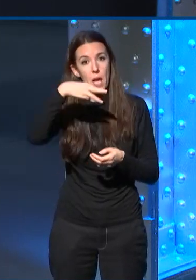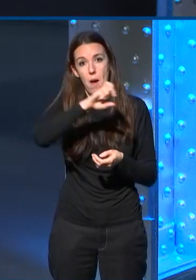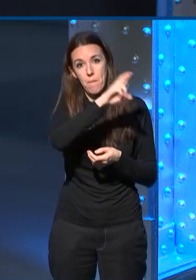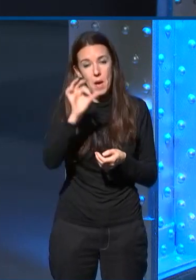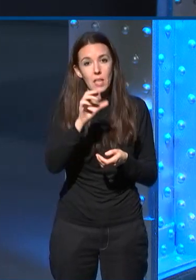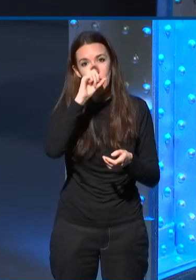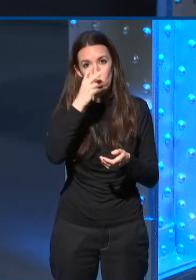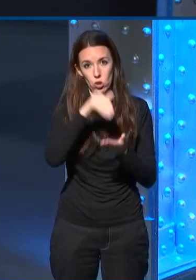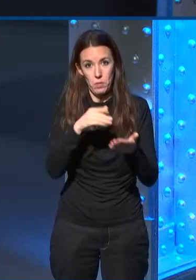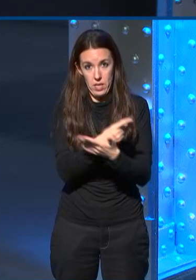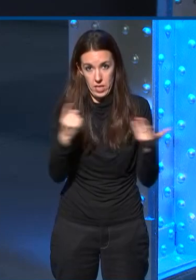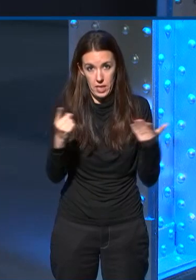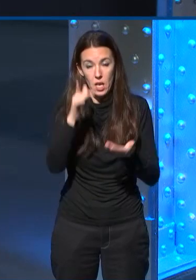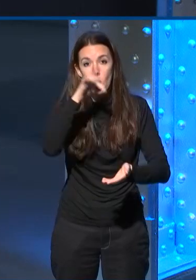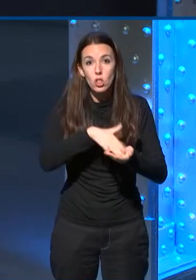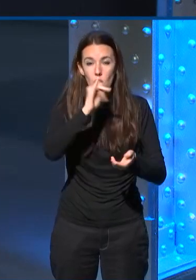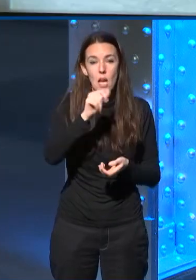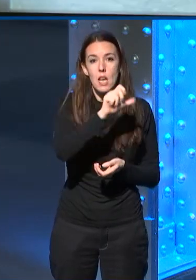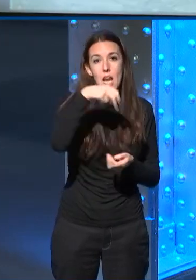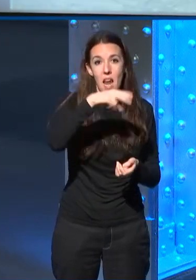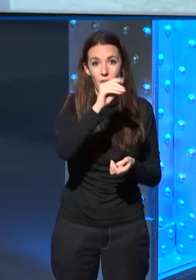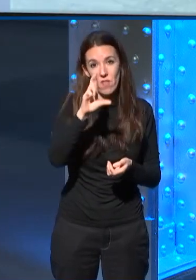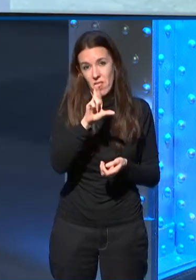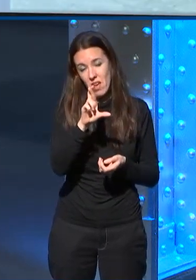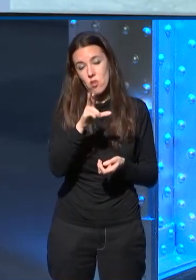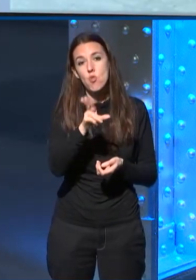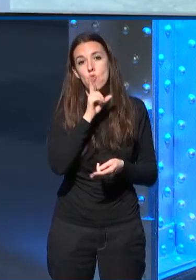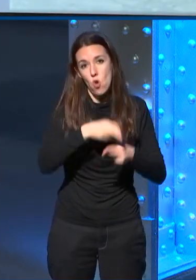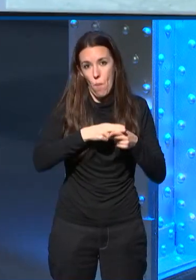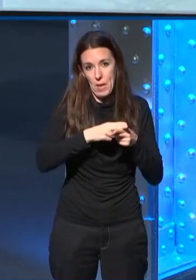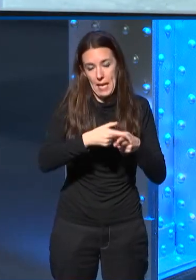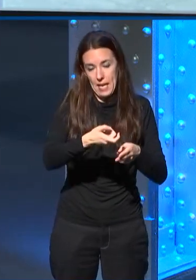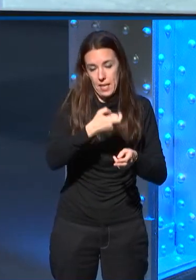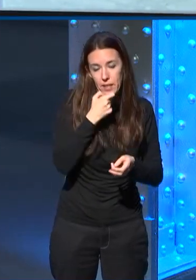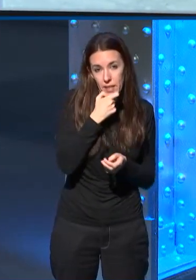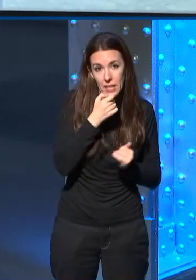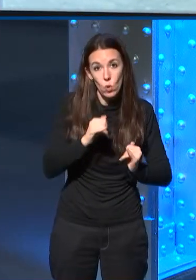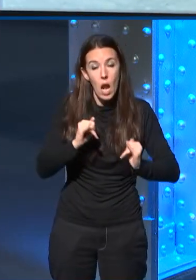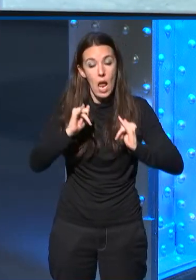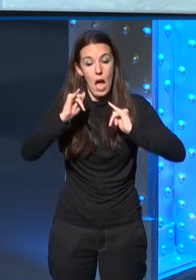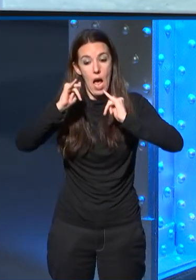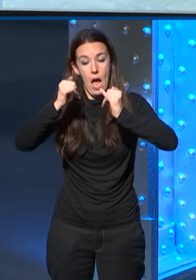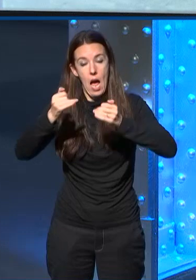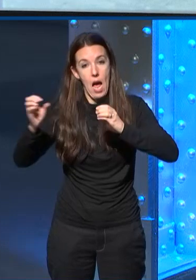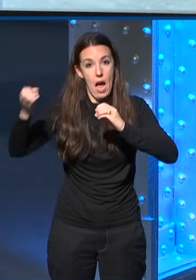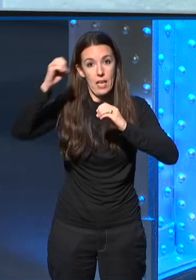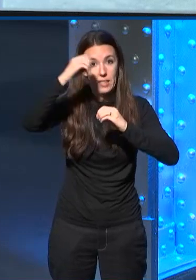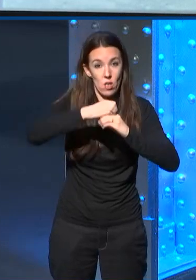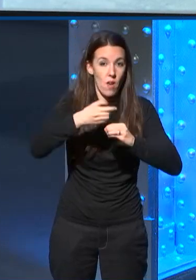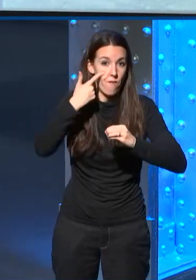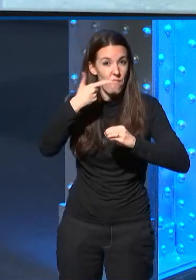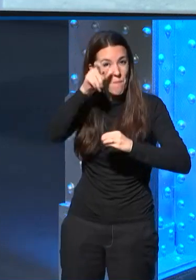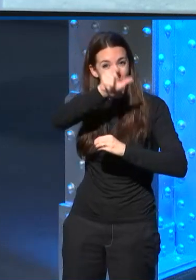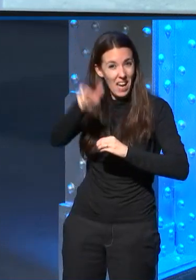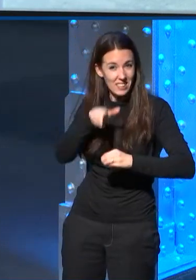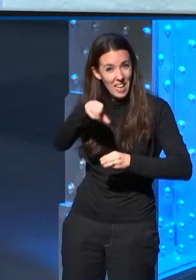2016. Como decía, llevaba un lander, que es como se llama en inglés, un aterrizador, si quieren, llamado Schiaparelli, en honor a aquel científico italiano de que